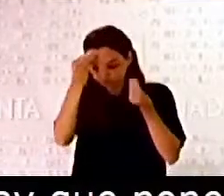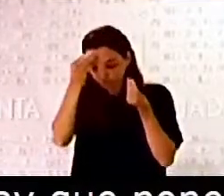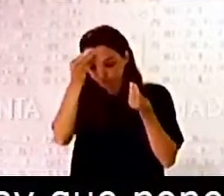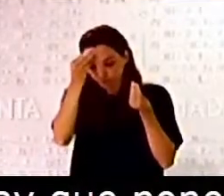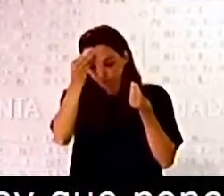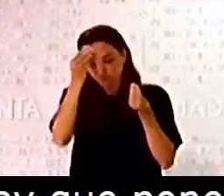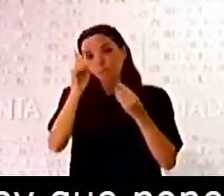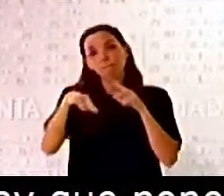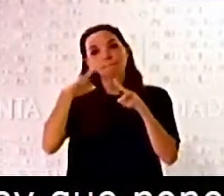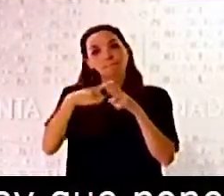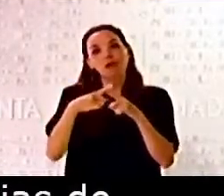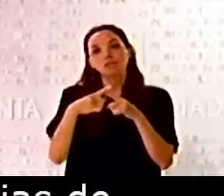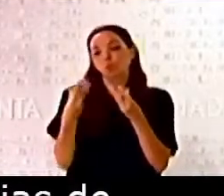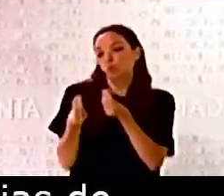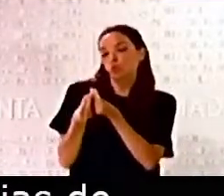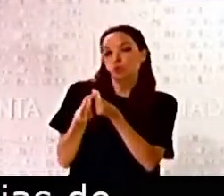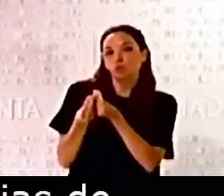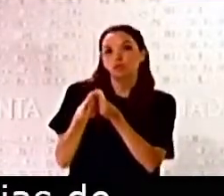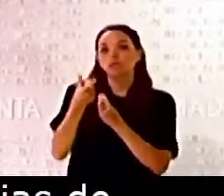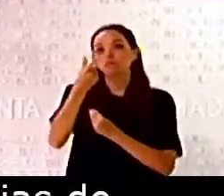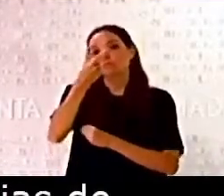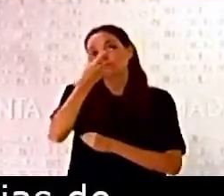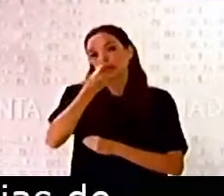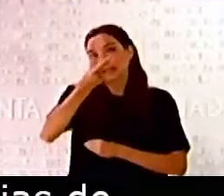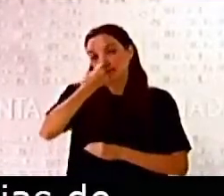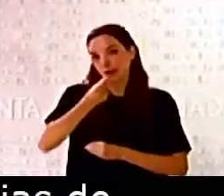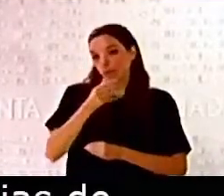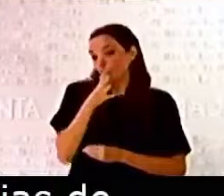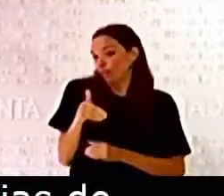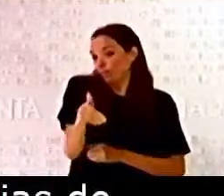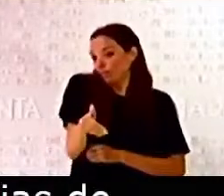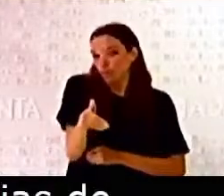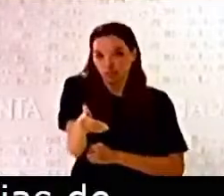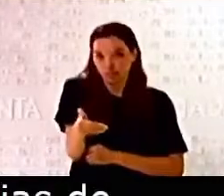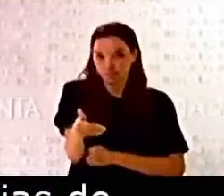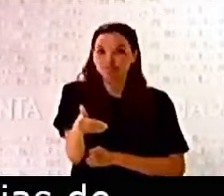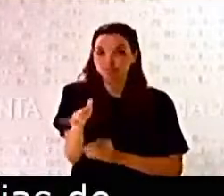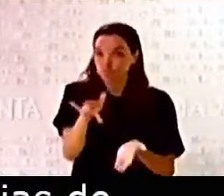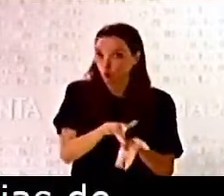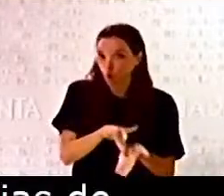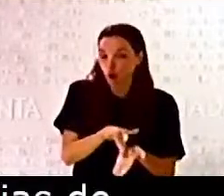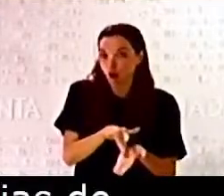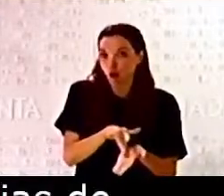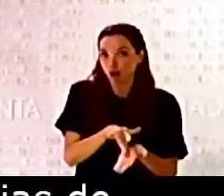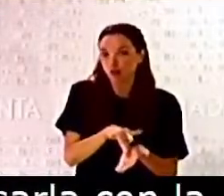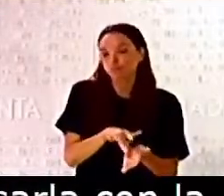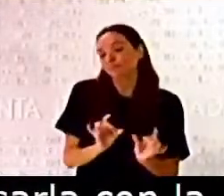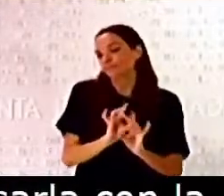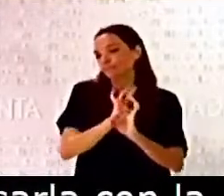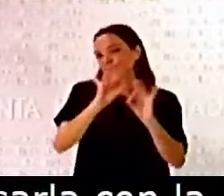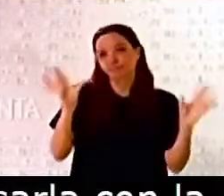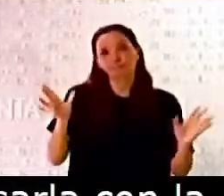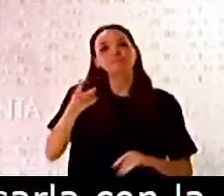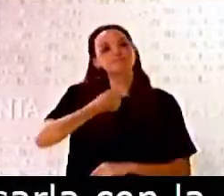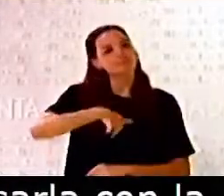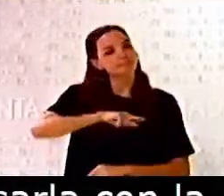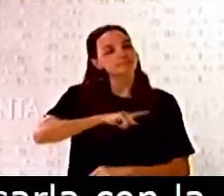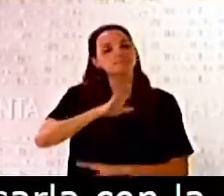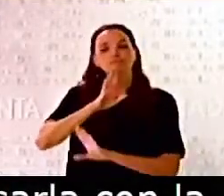y hay que acompasarla con la vacunación de la gripe, que está próxima, pues desde luego nosotros vamos